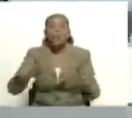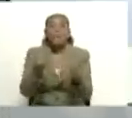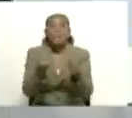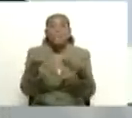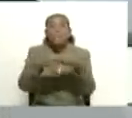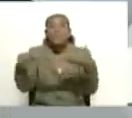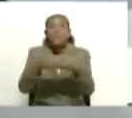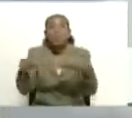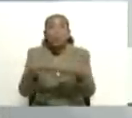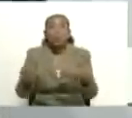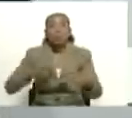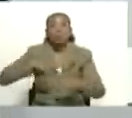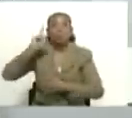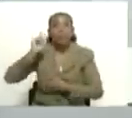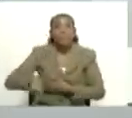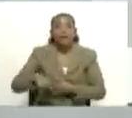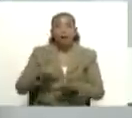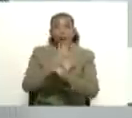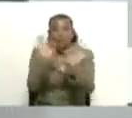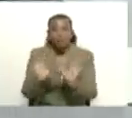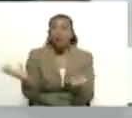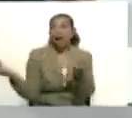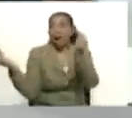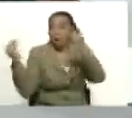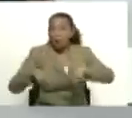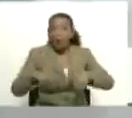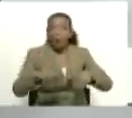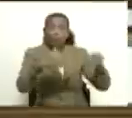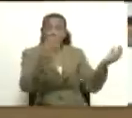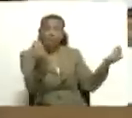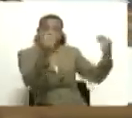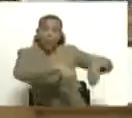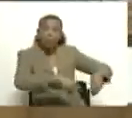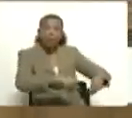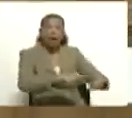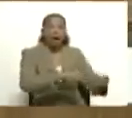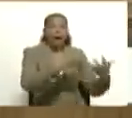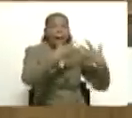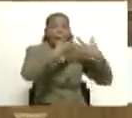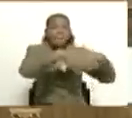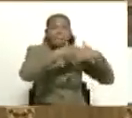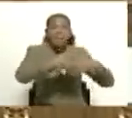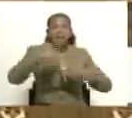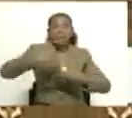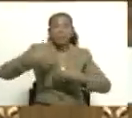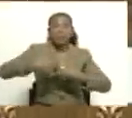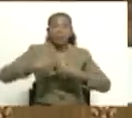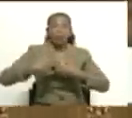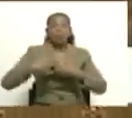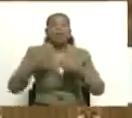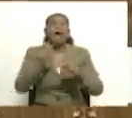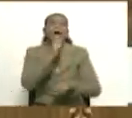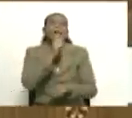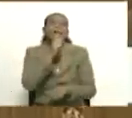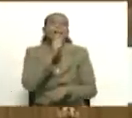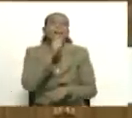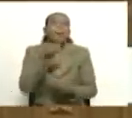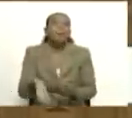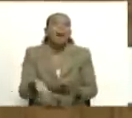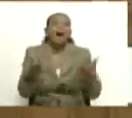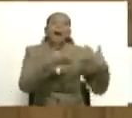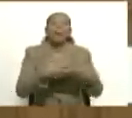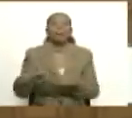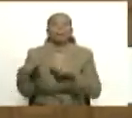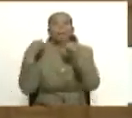pero también, como parte del acuerdo, era la entrega del dominio de la empresa petrolera venezolana a los